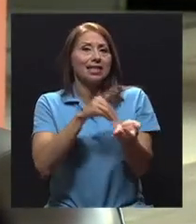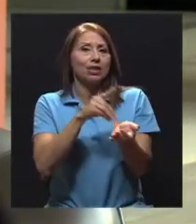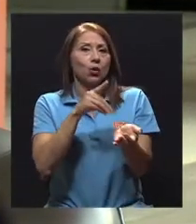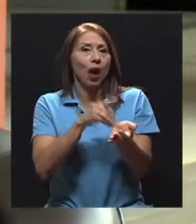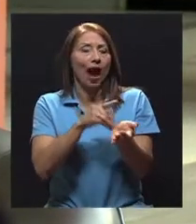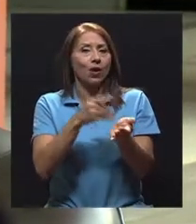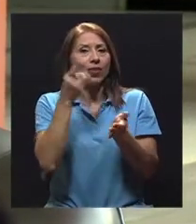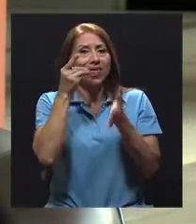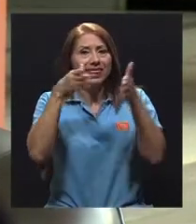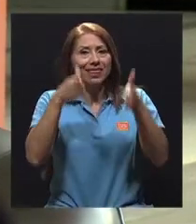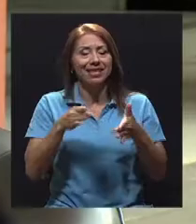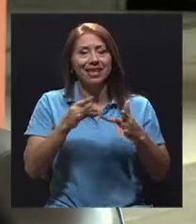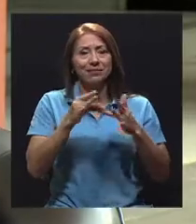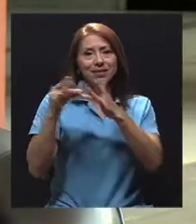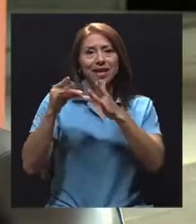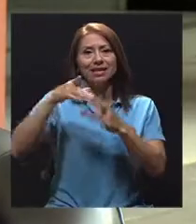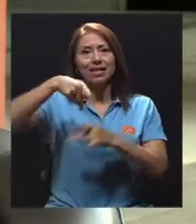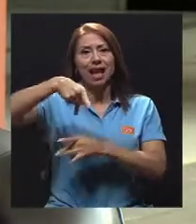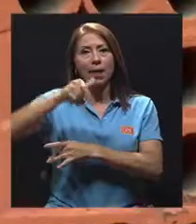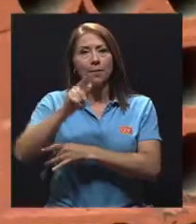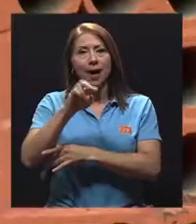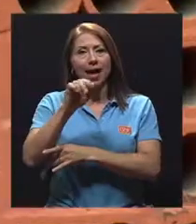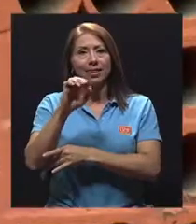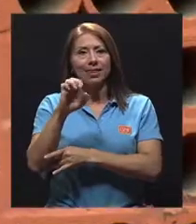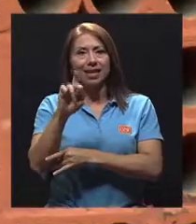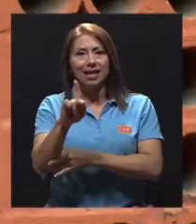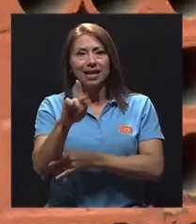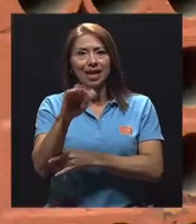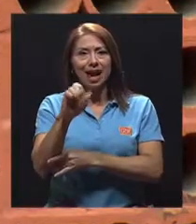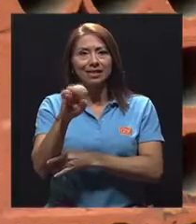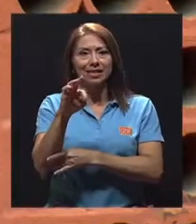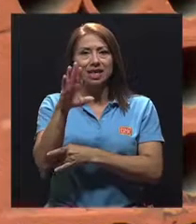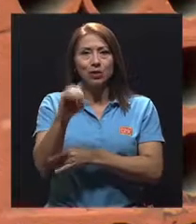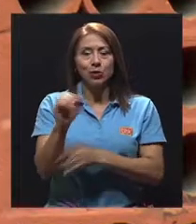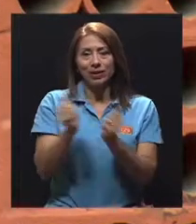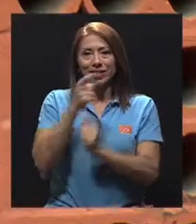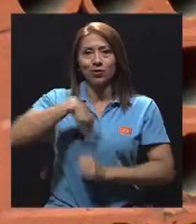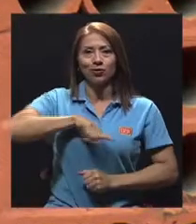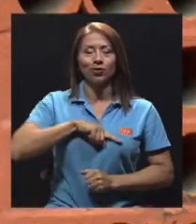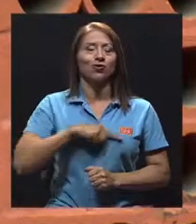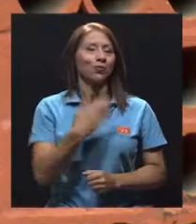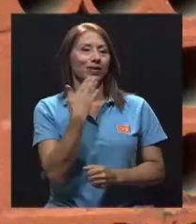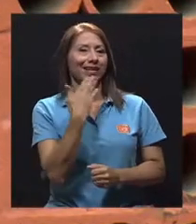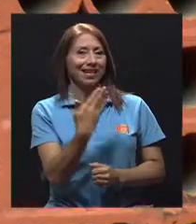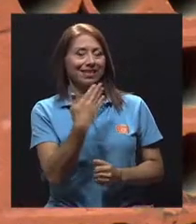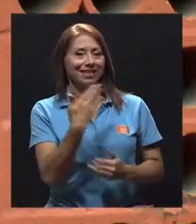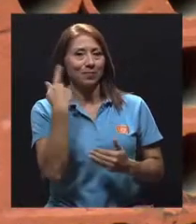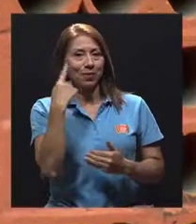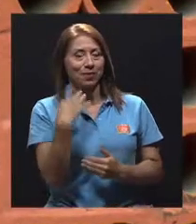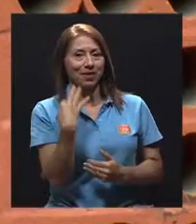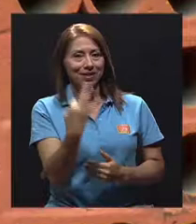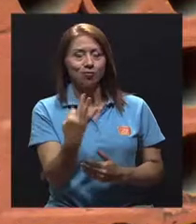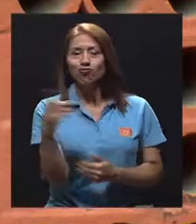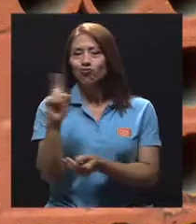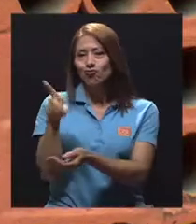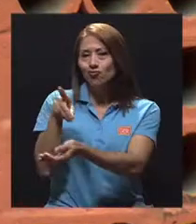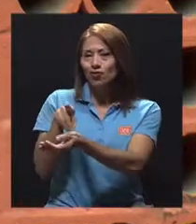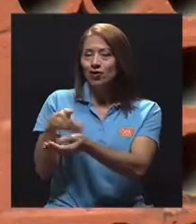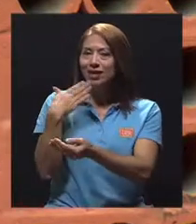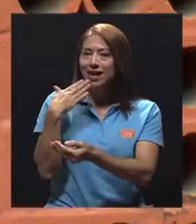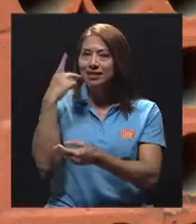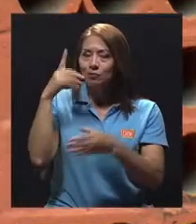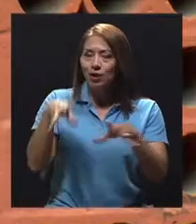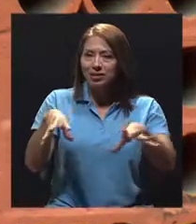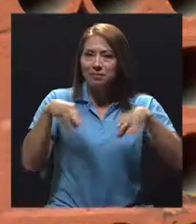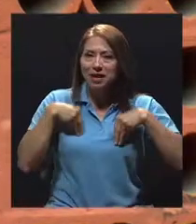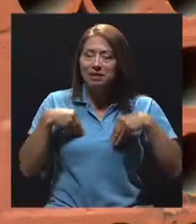cirujano dentista, el especialista Patrick Castillo, que muy gentilmente está con nosotros. Bienvenido. Muchas Patrick. Gracias, muy amables por la invitación. No, doctor, muchísimas gracias a usted